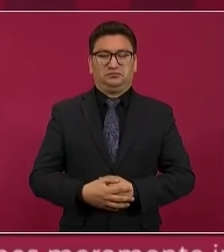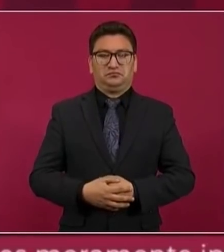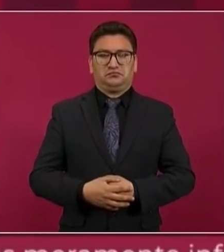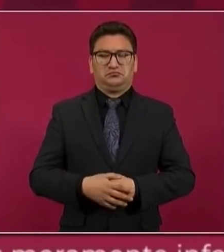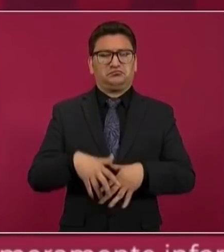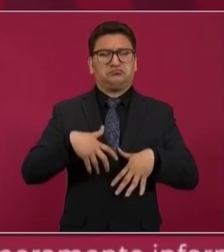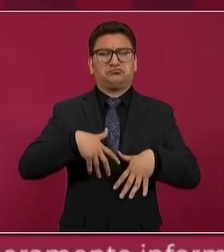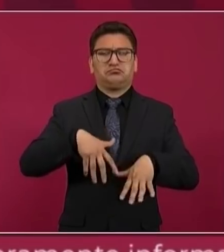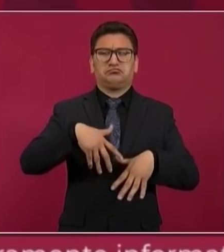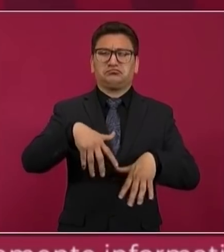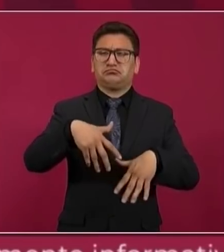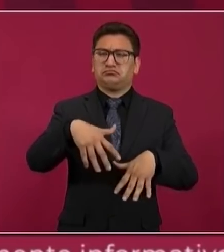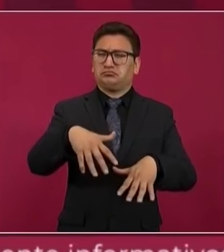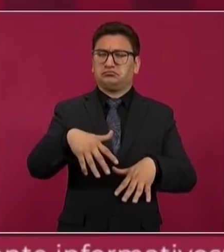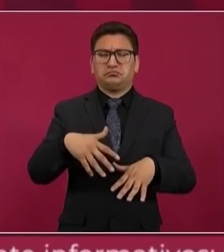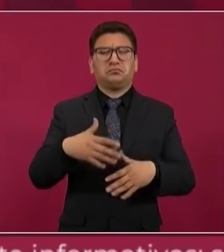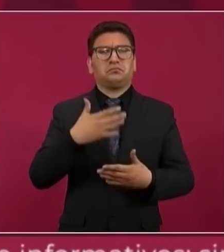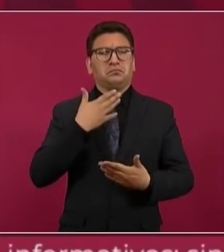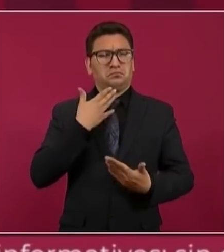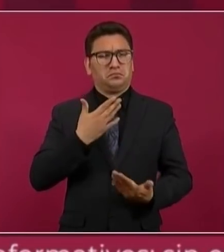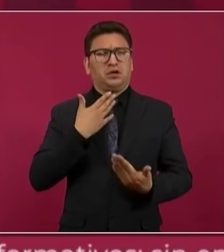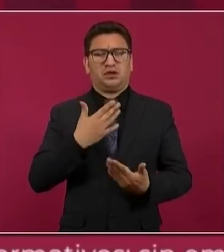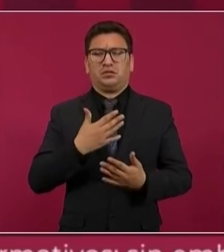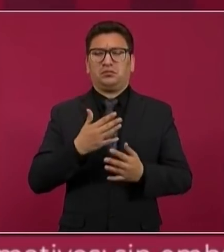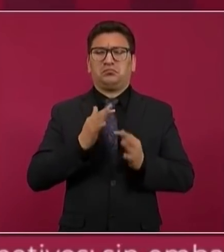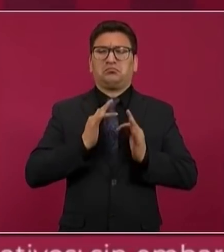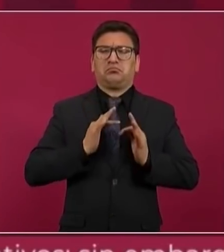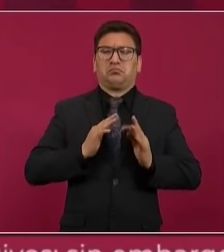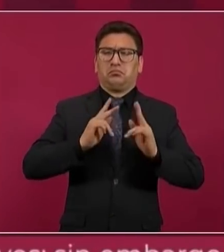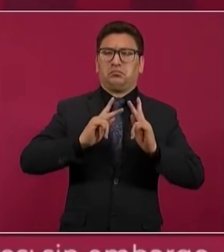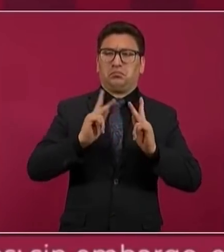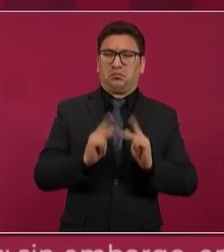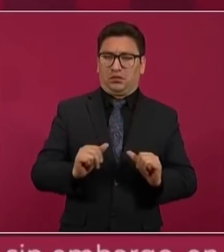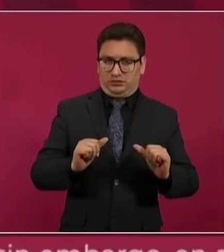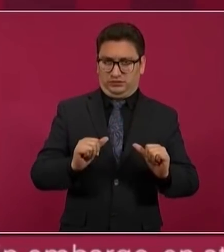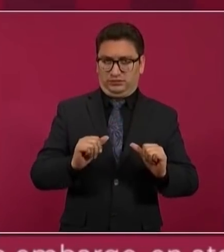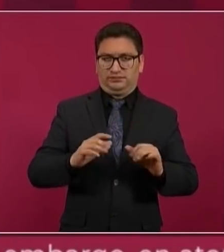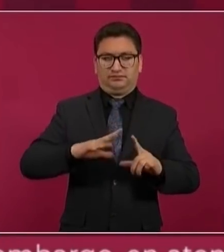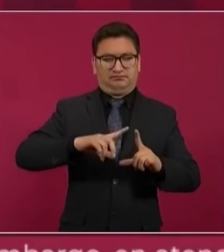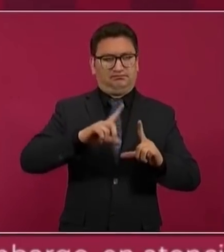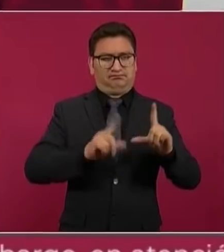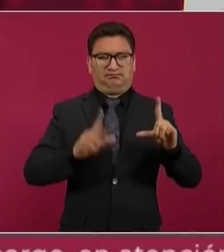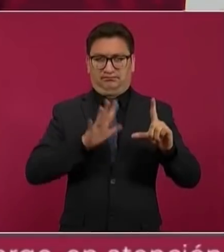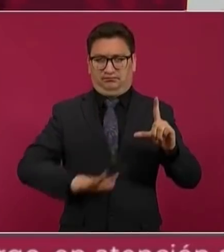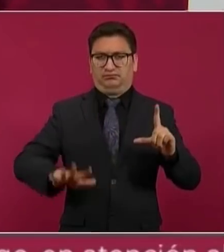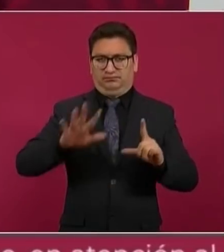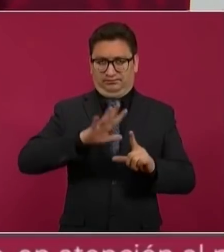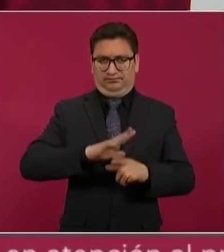transcurrieron en paz en todo el país.